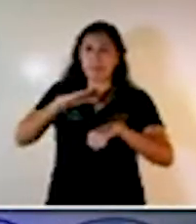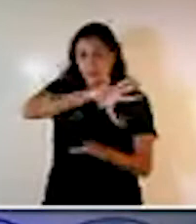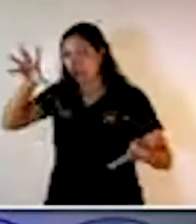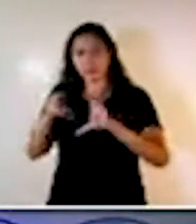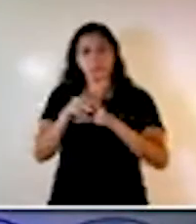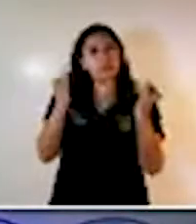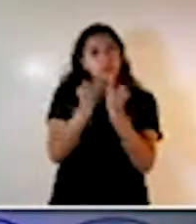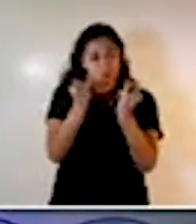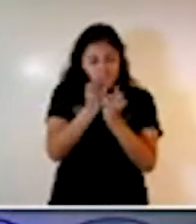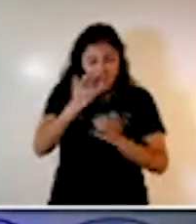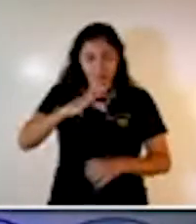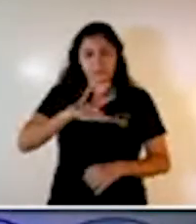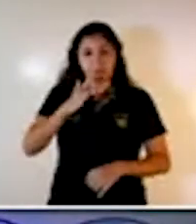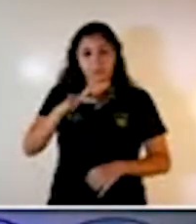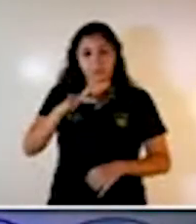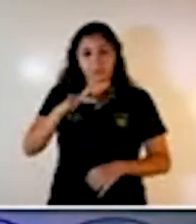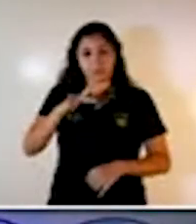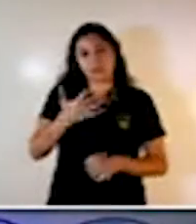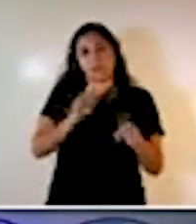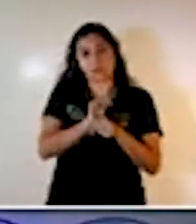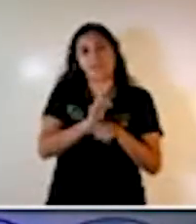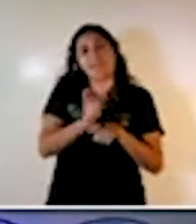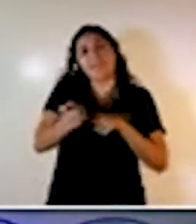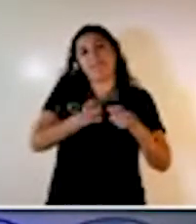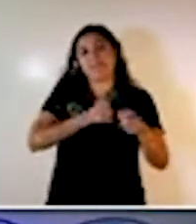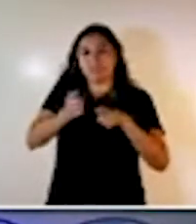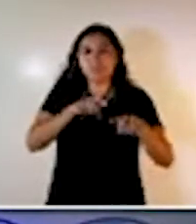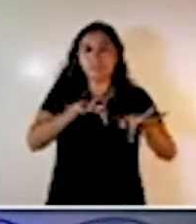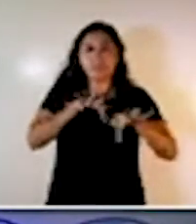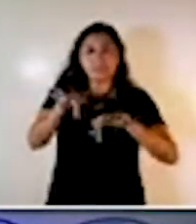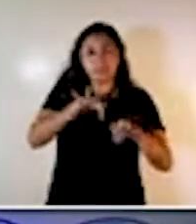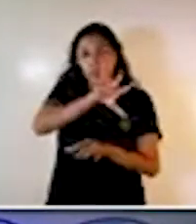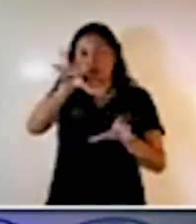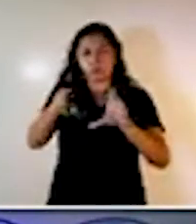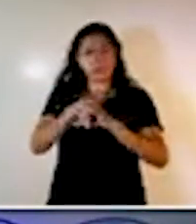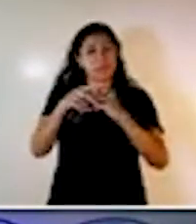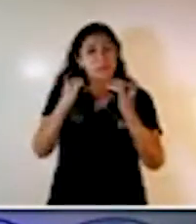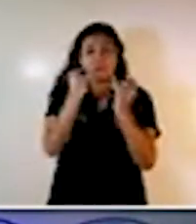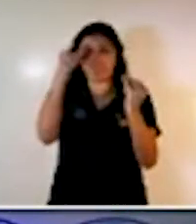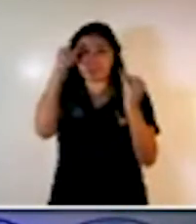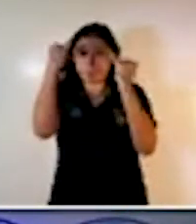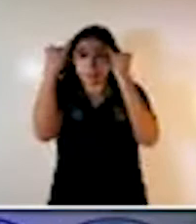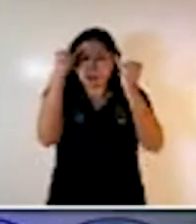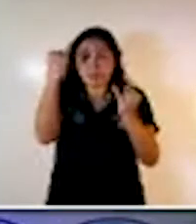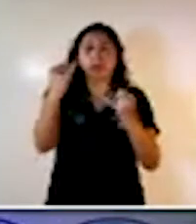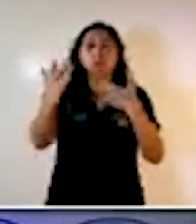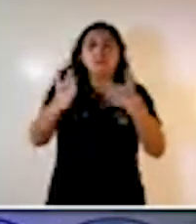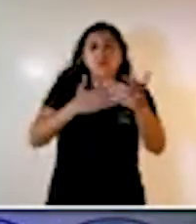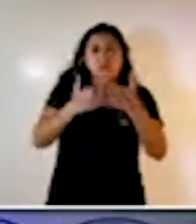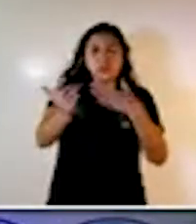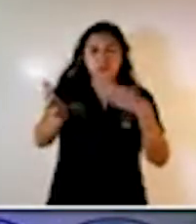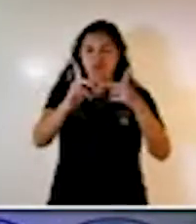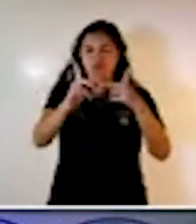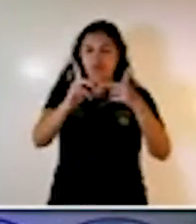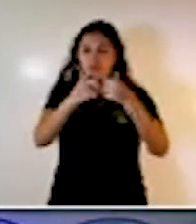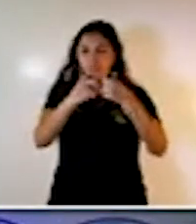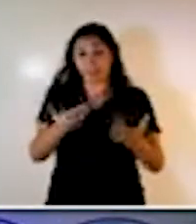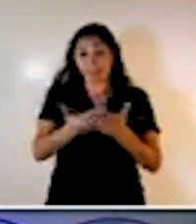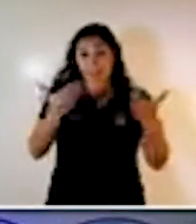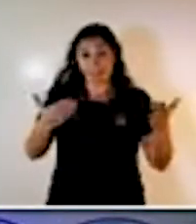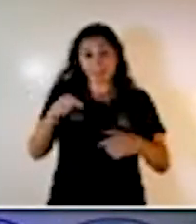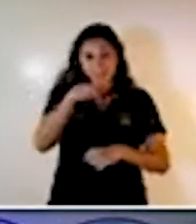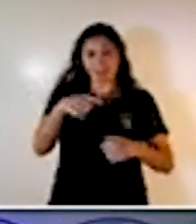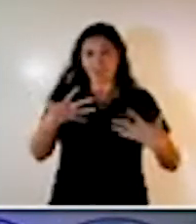enfrenta la humanidad ha significado retos mayúsculos para todas las naciones, para todos los sectores de la vida social